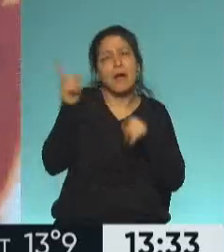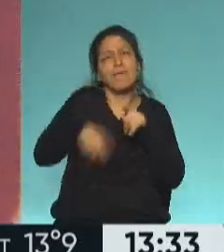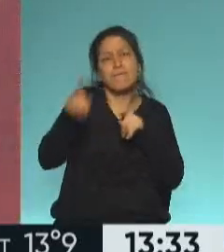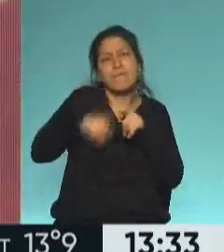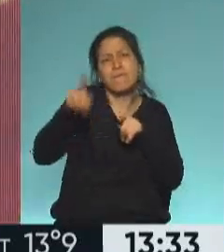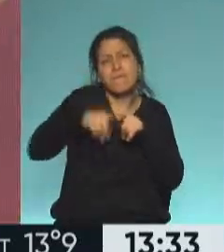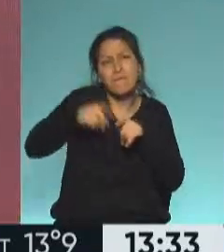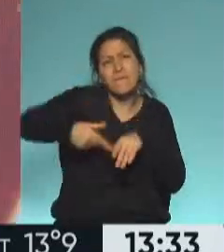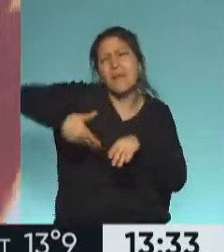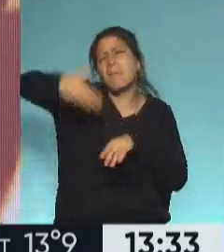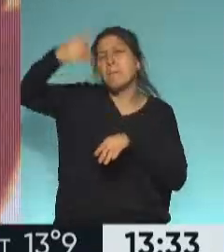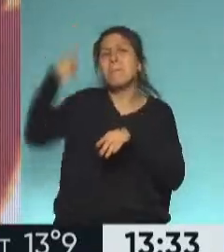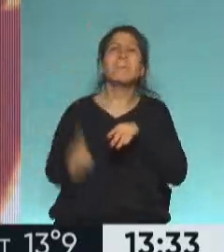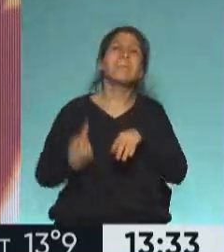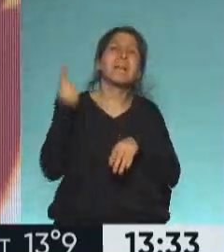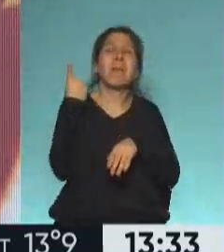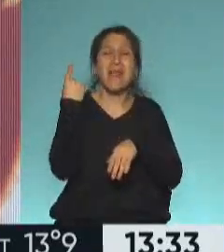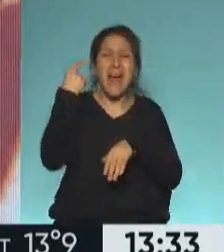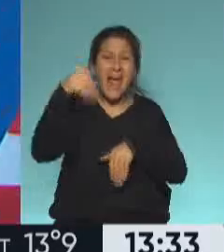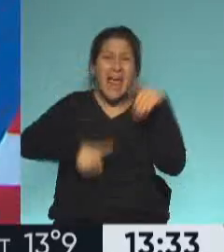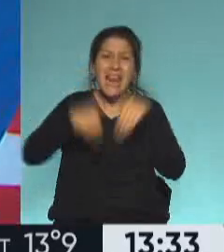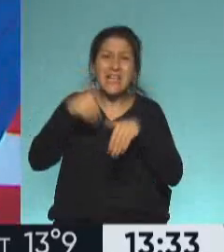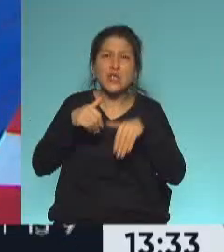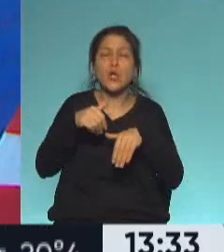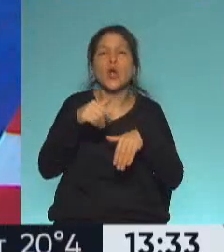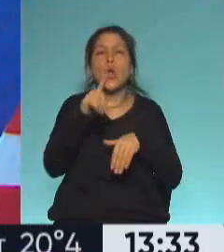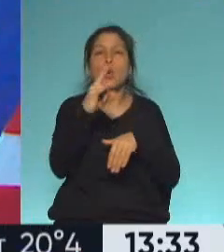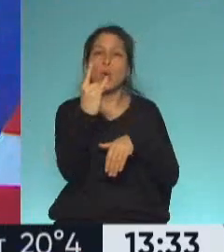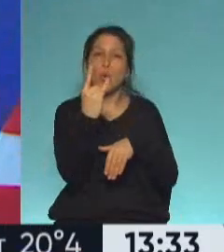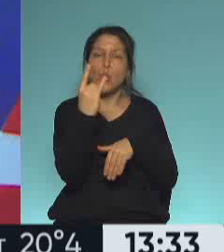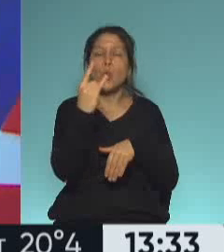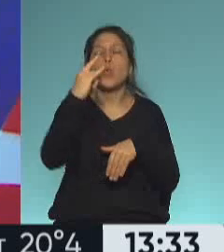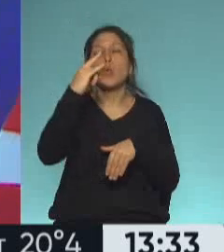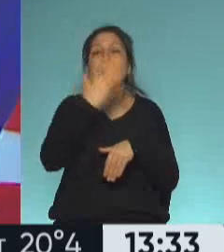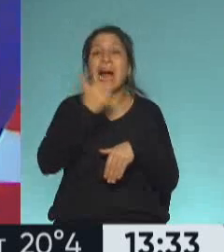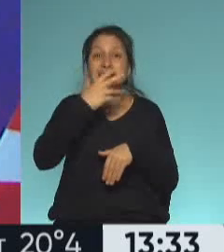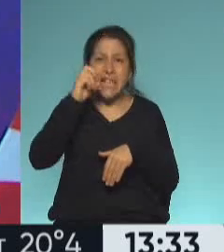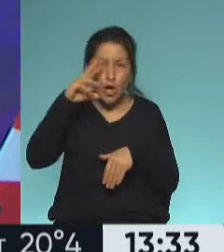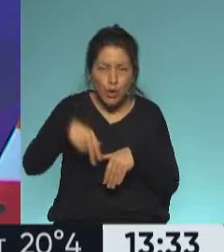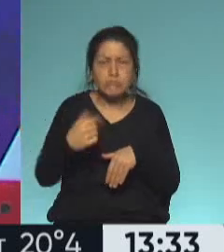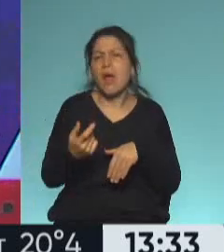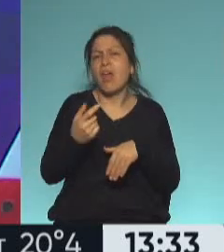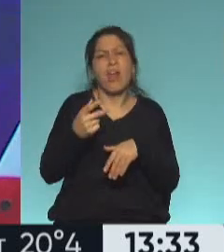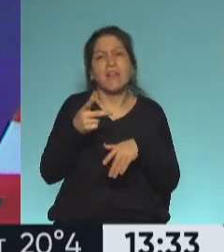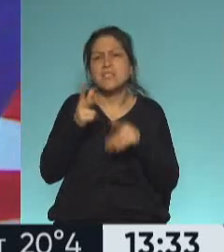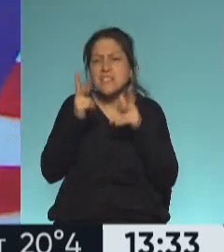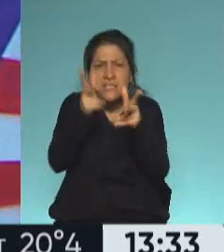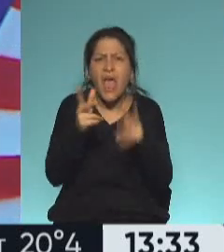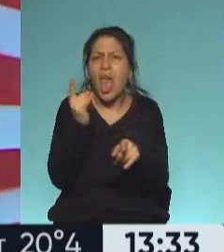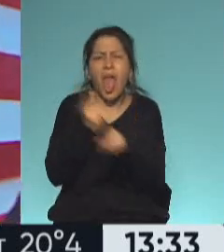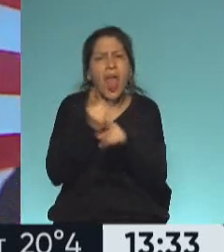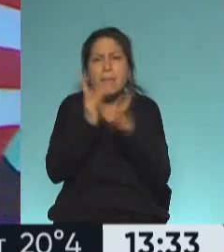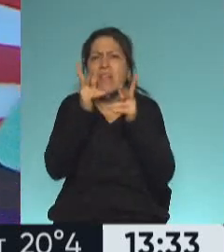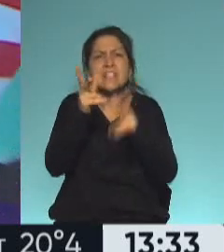inicio, desde la primera elección de Lukashenko. Siempre dice sacar cerca del 80%. La diferencia fue que esta